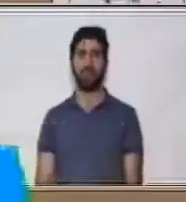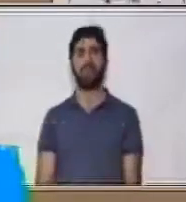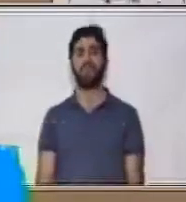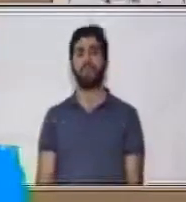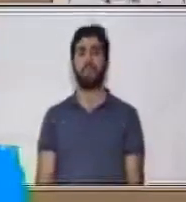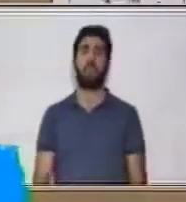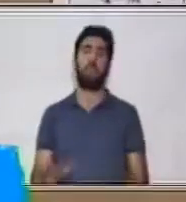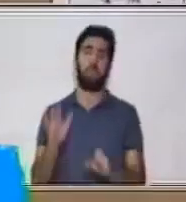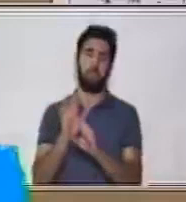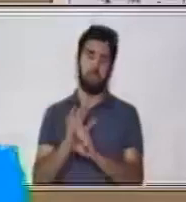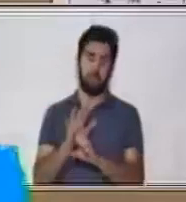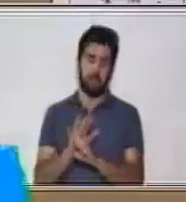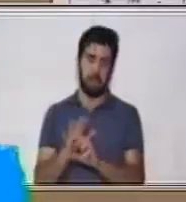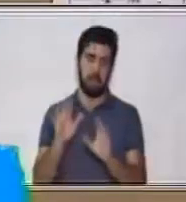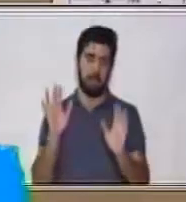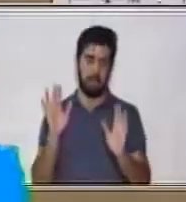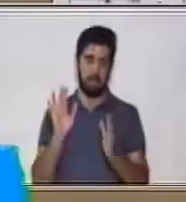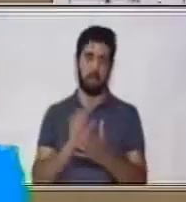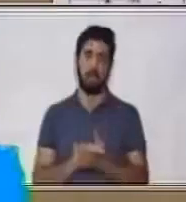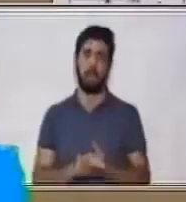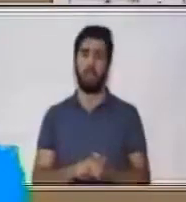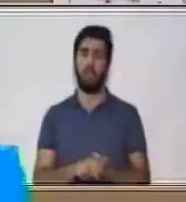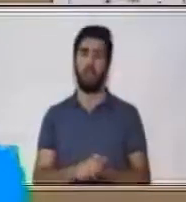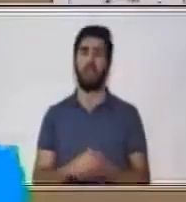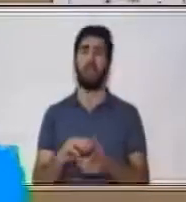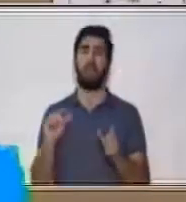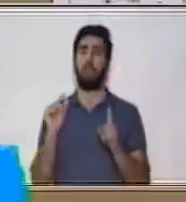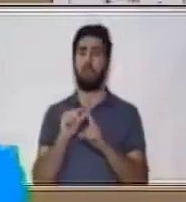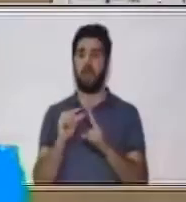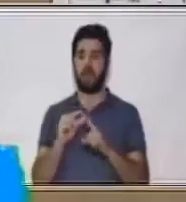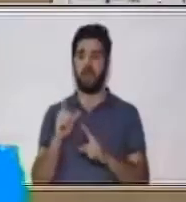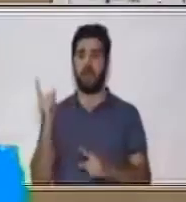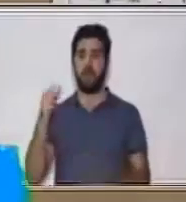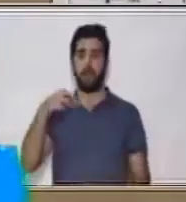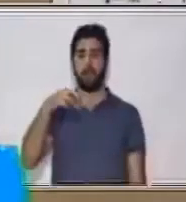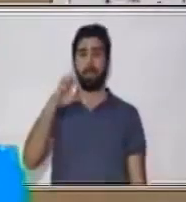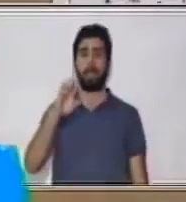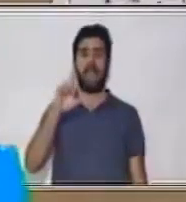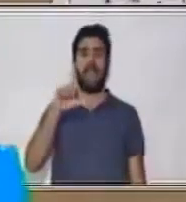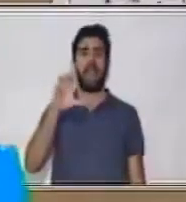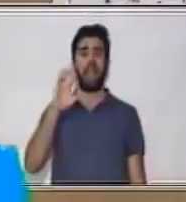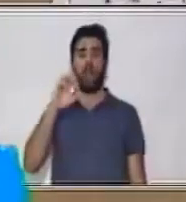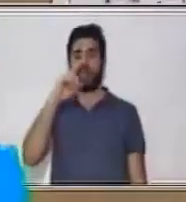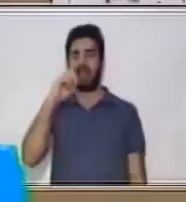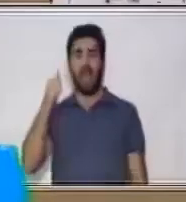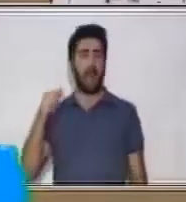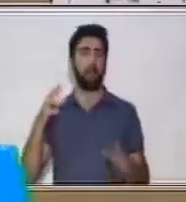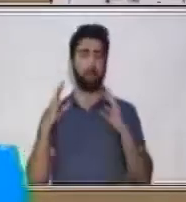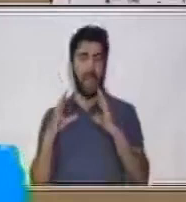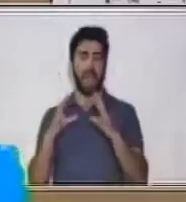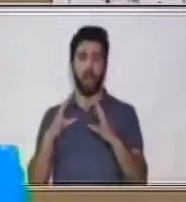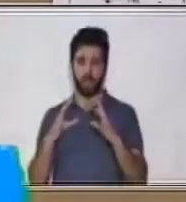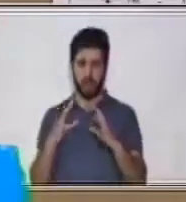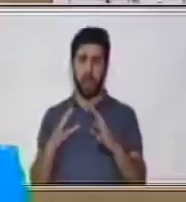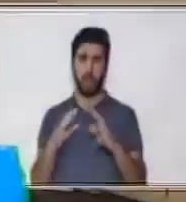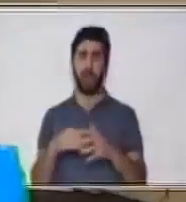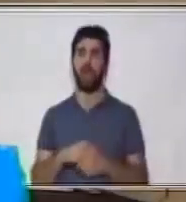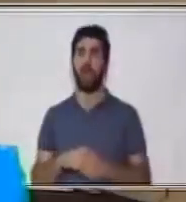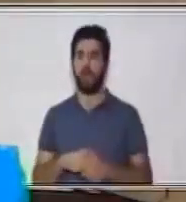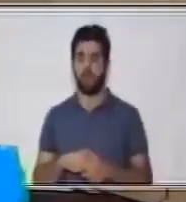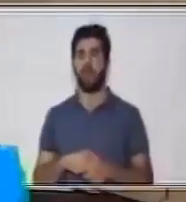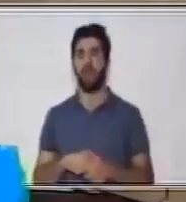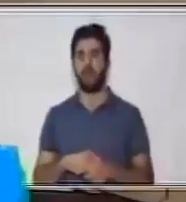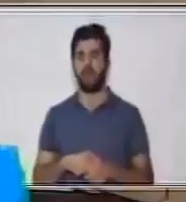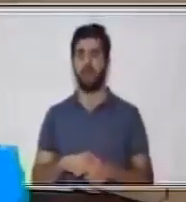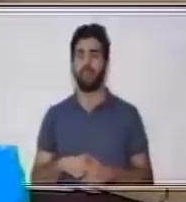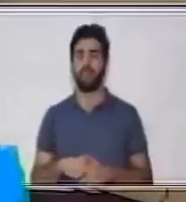Por ejemplo, tenemos la palabra pelota, ¿sí? Trabajamos ahí en casa,